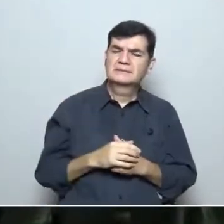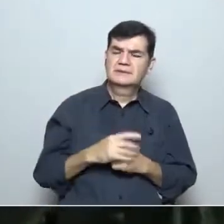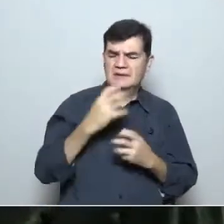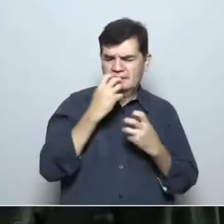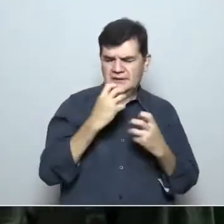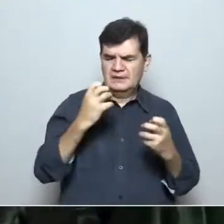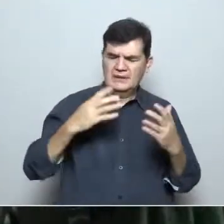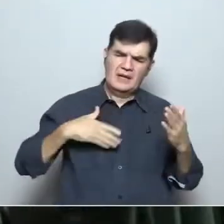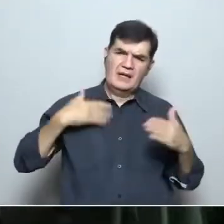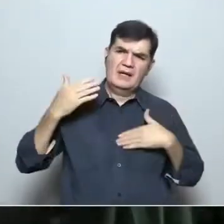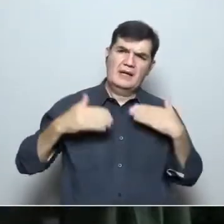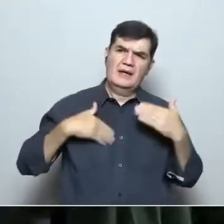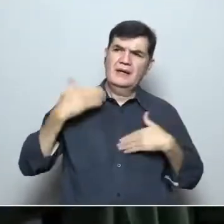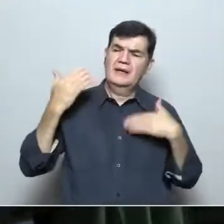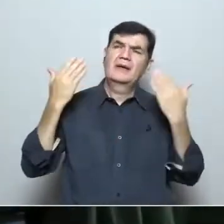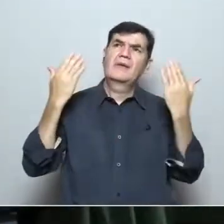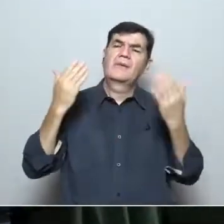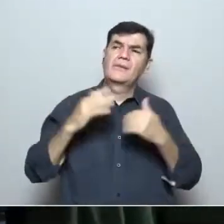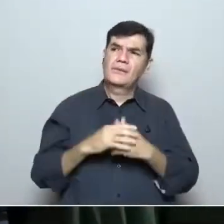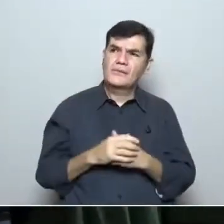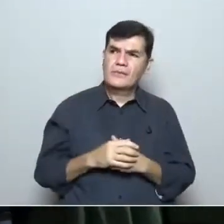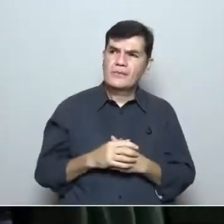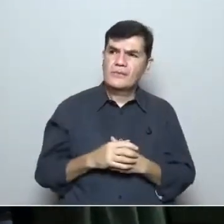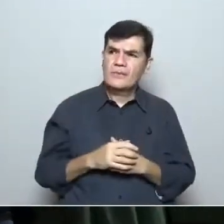grito de júbilo.